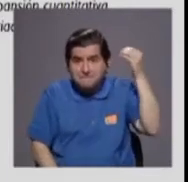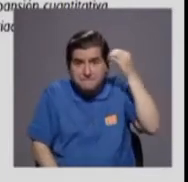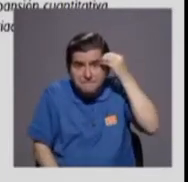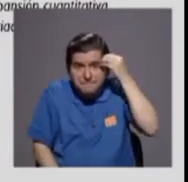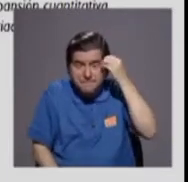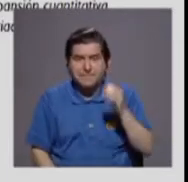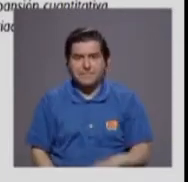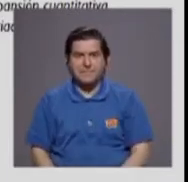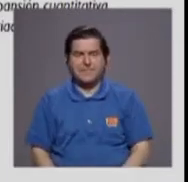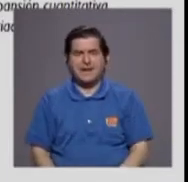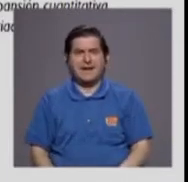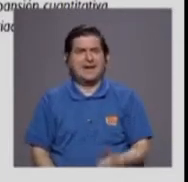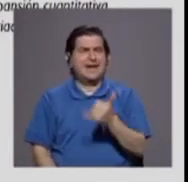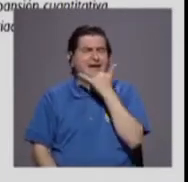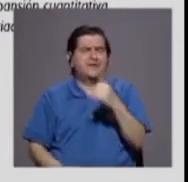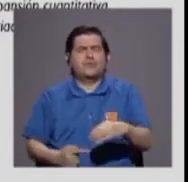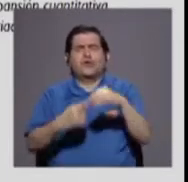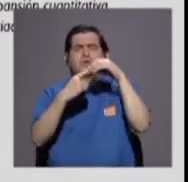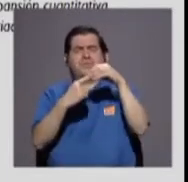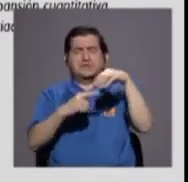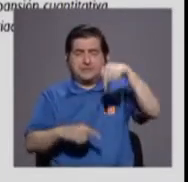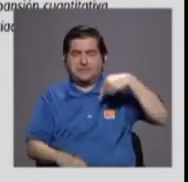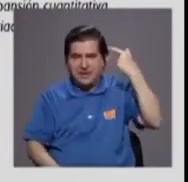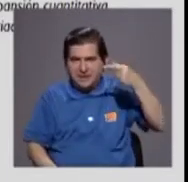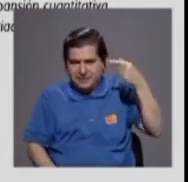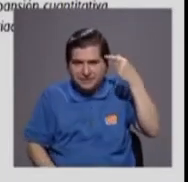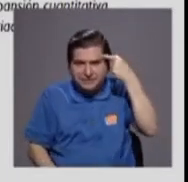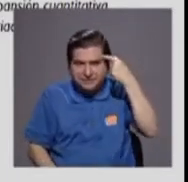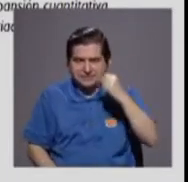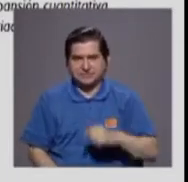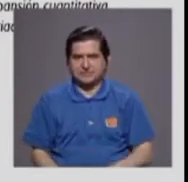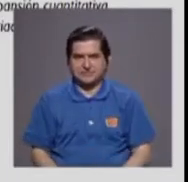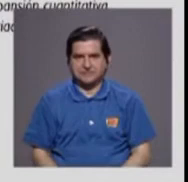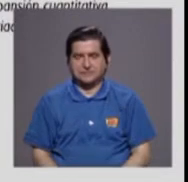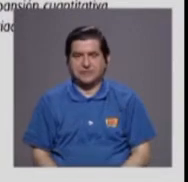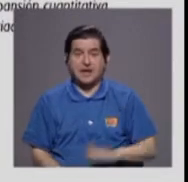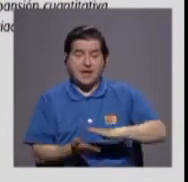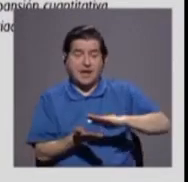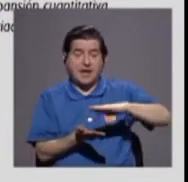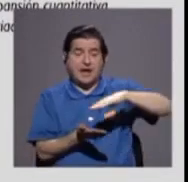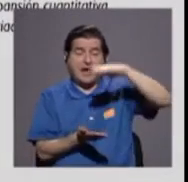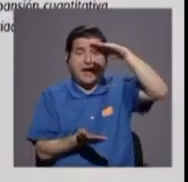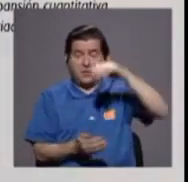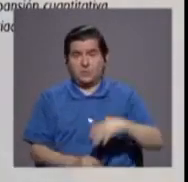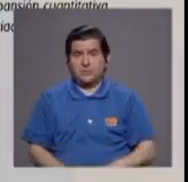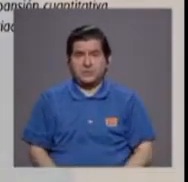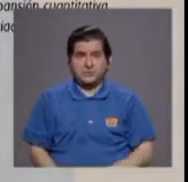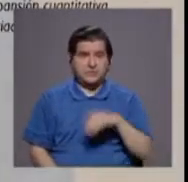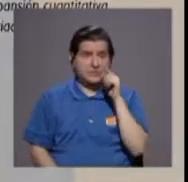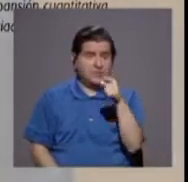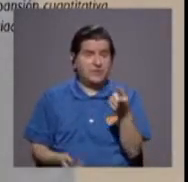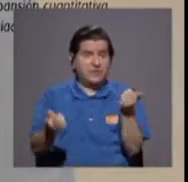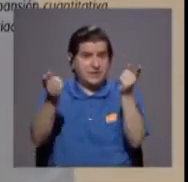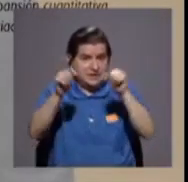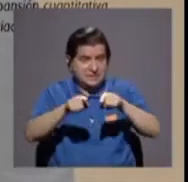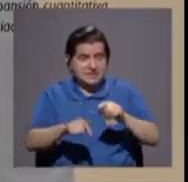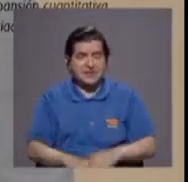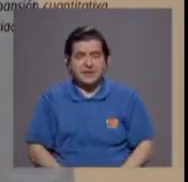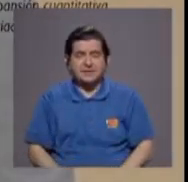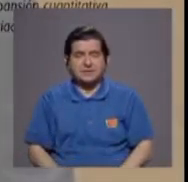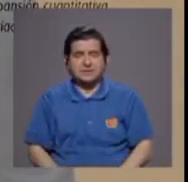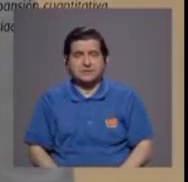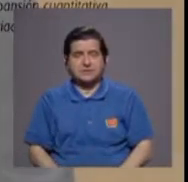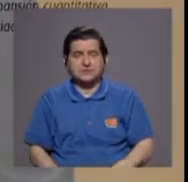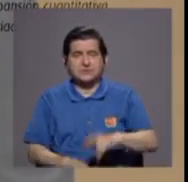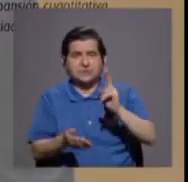fue el mayor error de esta administración, que fue aumentar la tasa de el